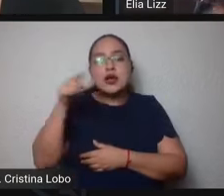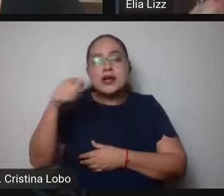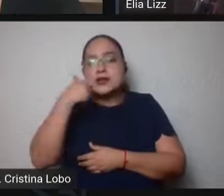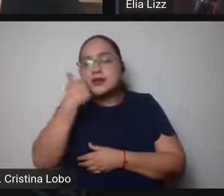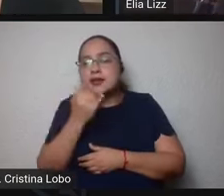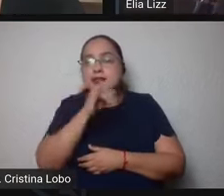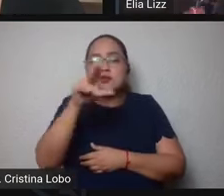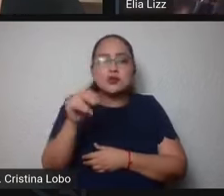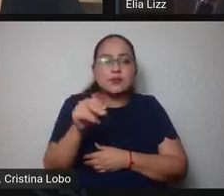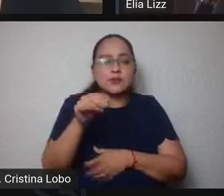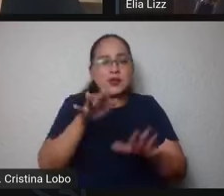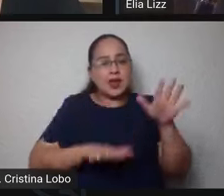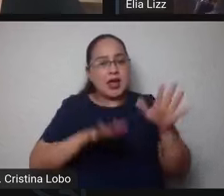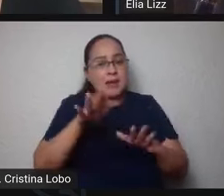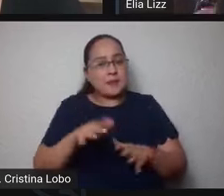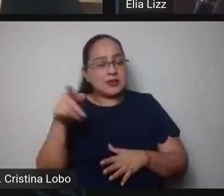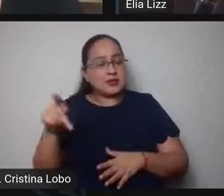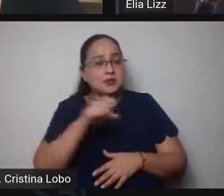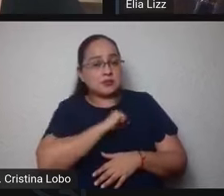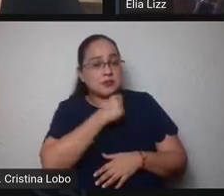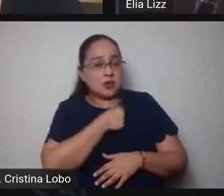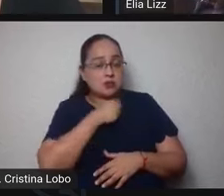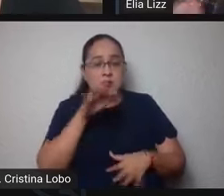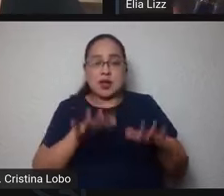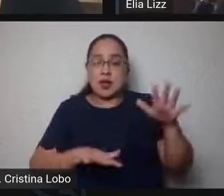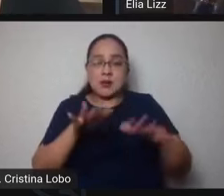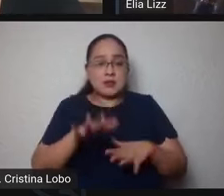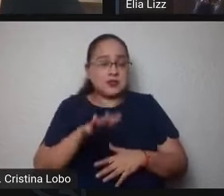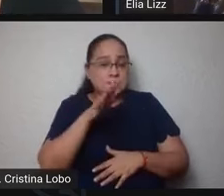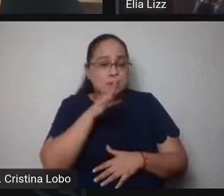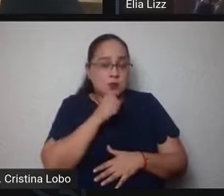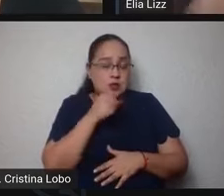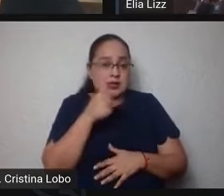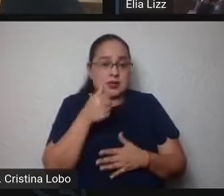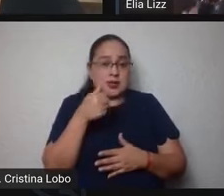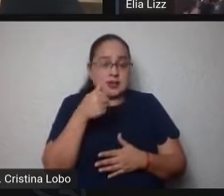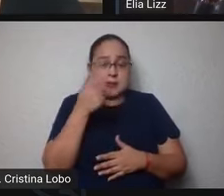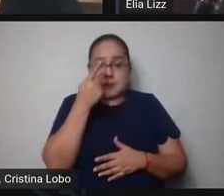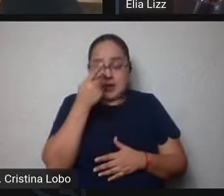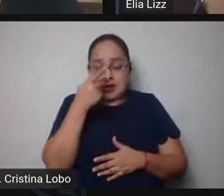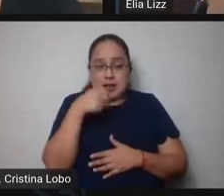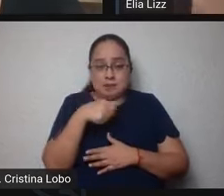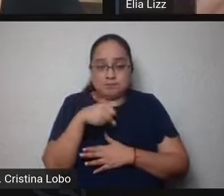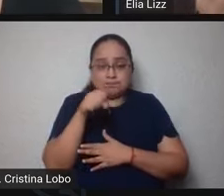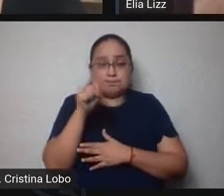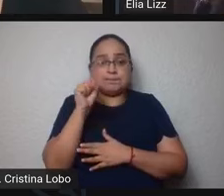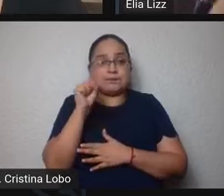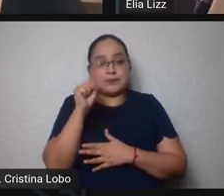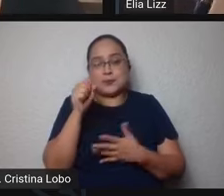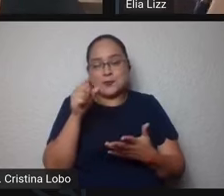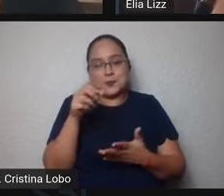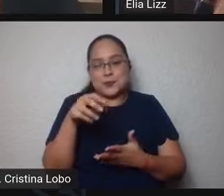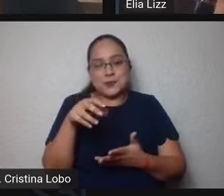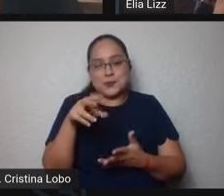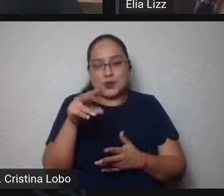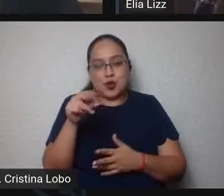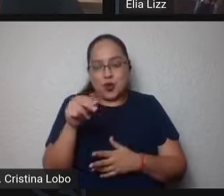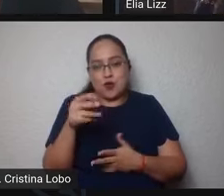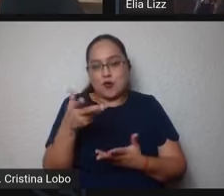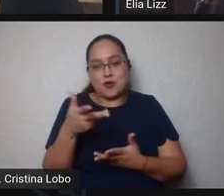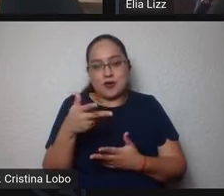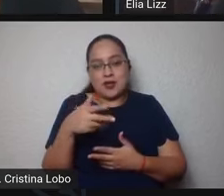por cuestiones de deterioro de salud, efectivamente ya no tiene una erección, que supongo que es a lo que te refieres. Tratemos de hablar yo entiendo